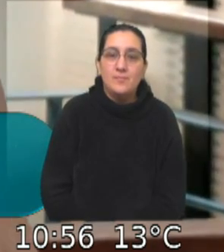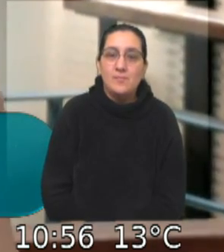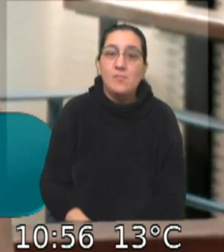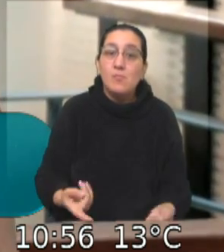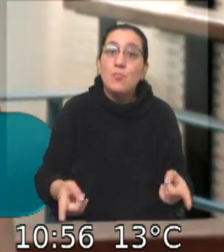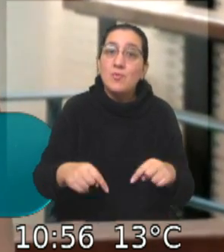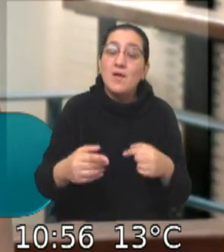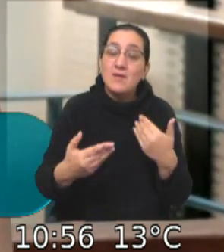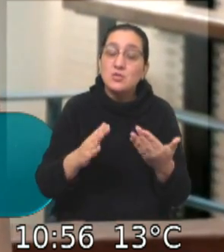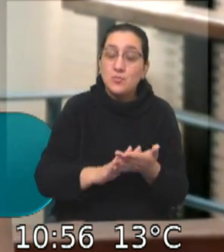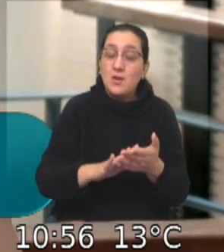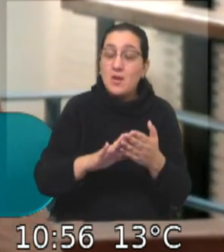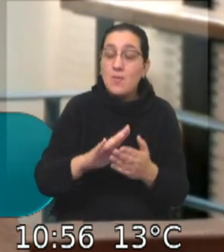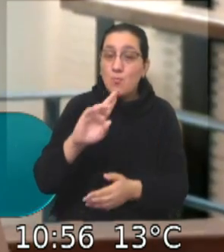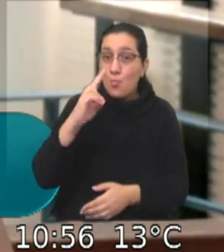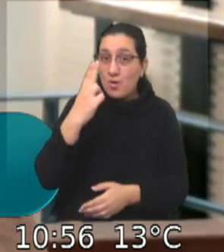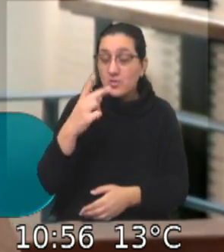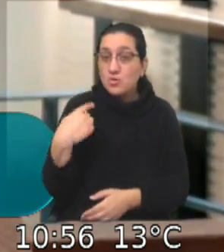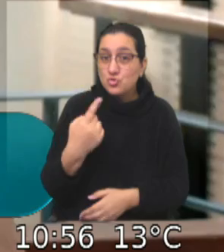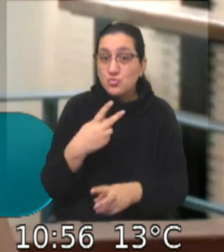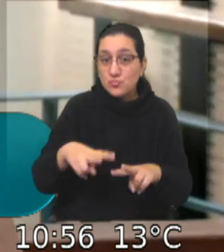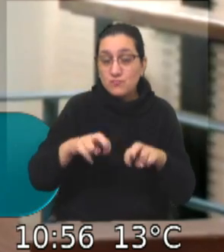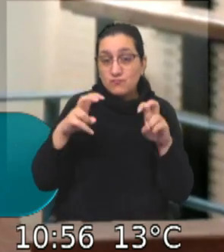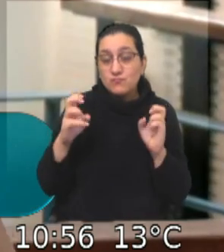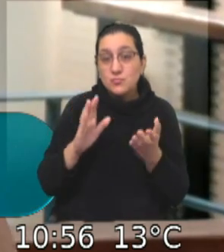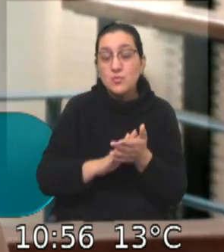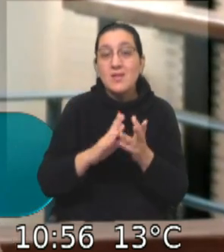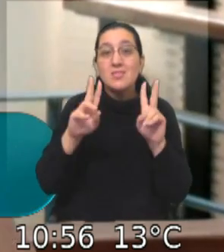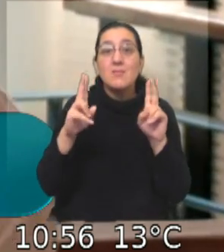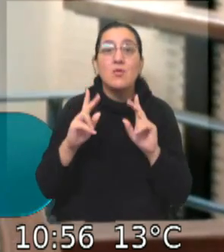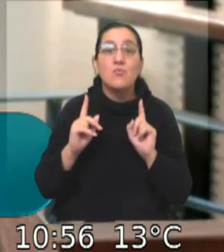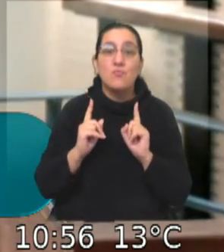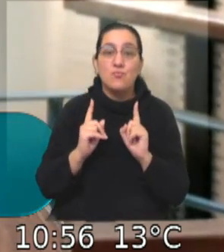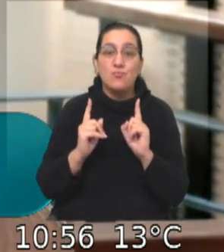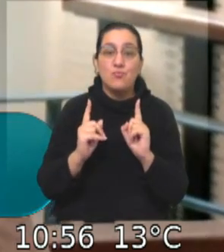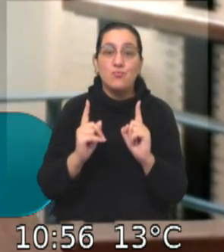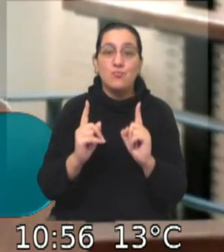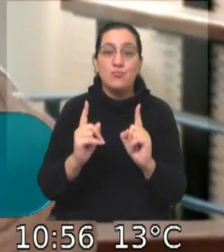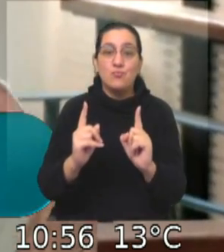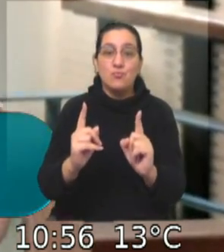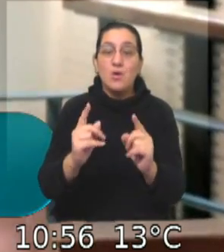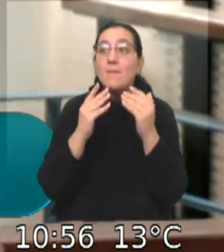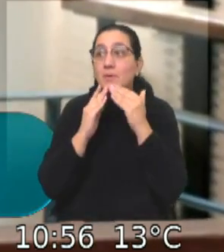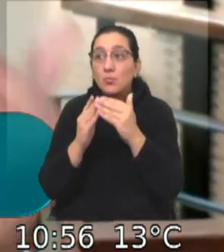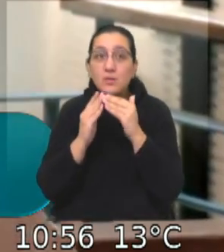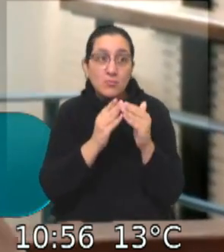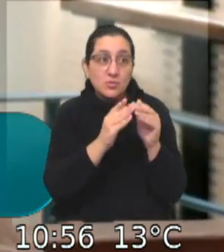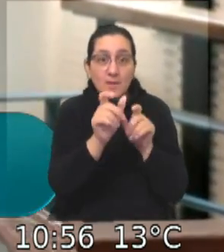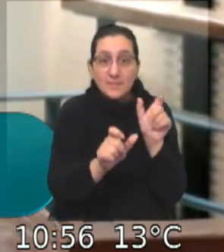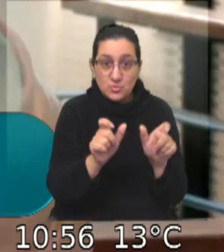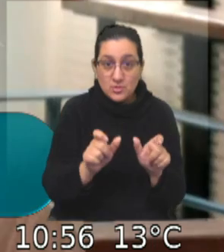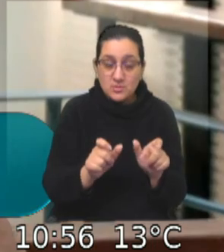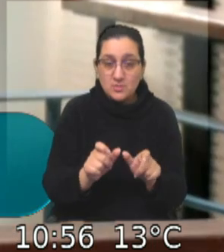Volviendo al caso de las muertes, nosotros indagamos también sobre los velorios. Nosotros tenemos indicadores proxy que preguntamos a la gente y con